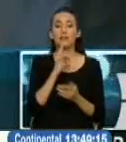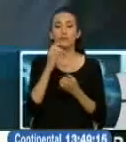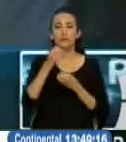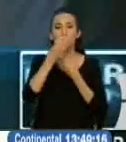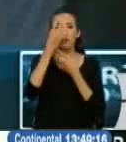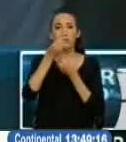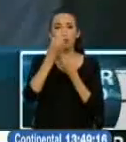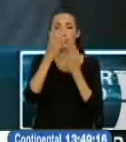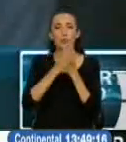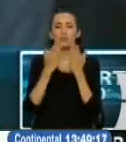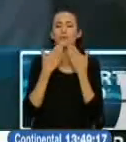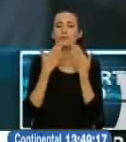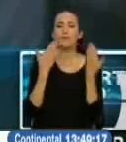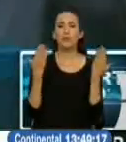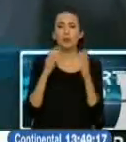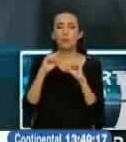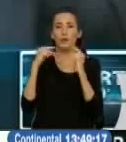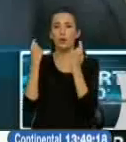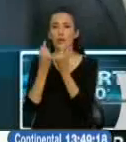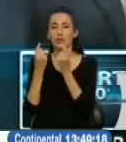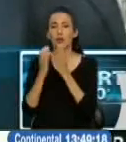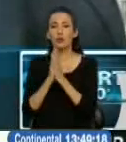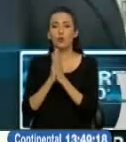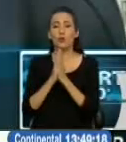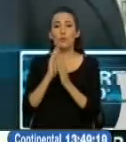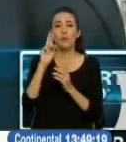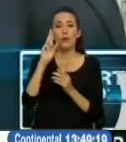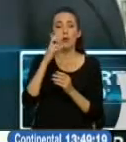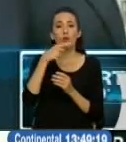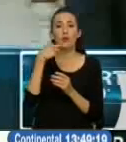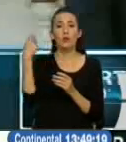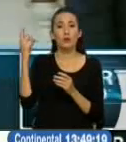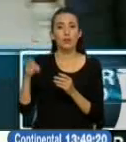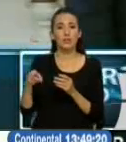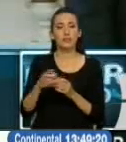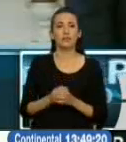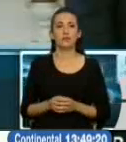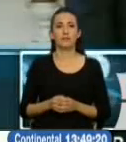clasificada sobre el Estado Islámico al ministro de Asuntos Exteriores de Rusia, Sergei Lavrov.